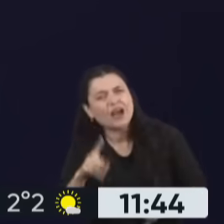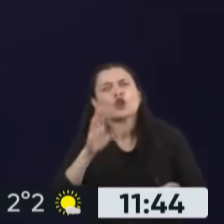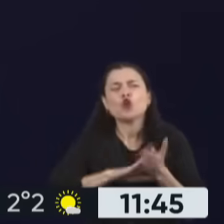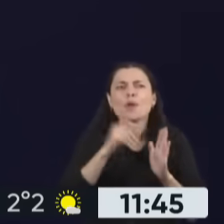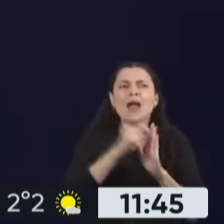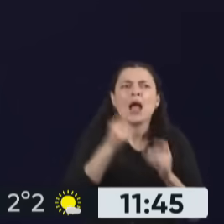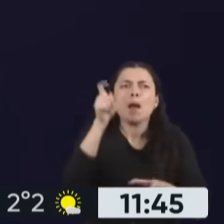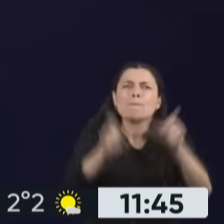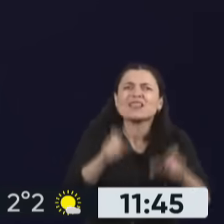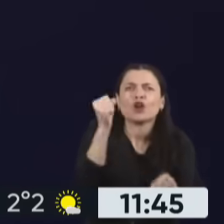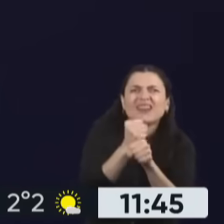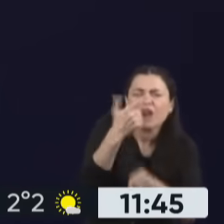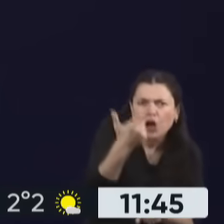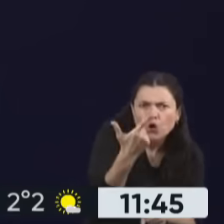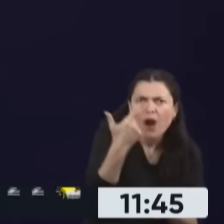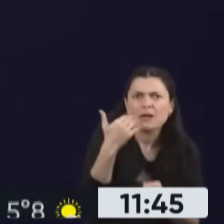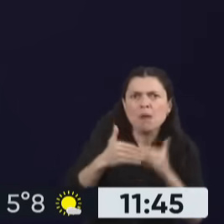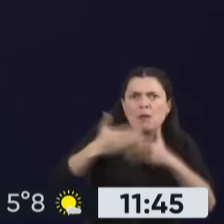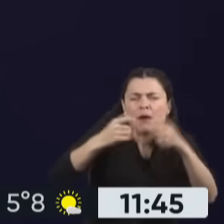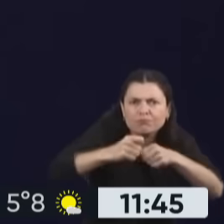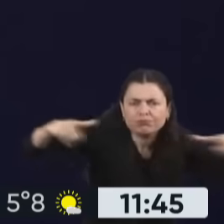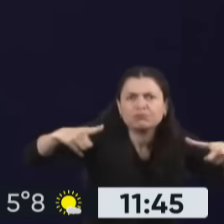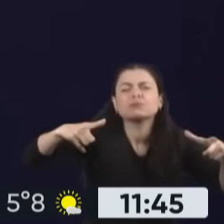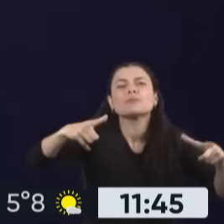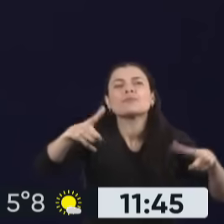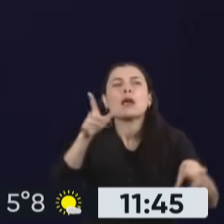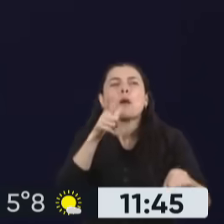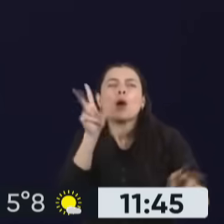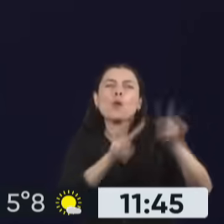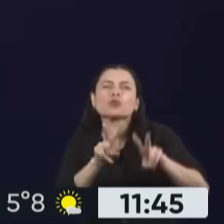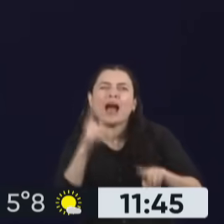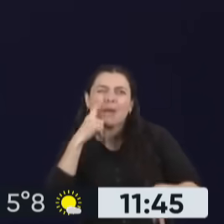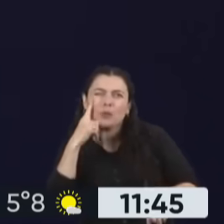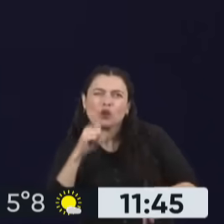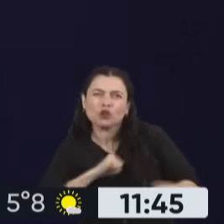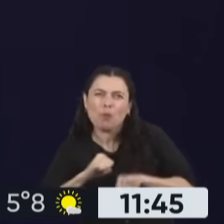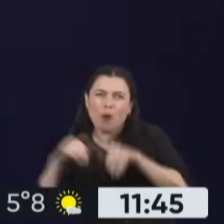el índice, y digo perversa porque claramente,